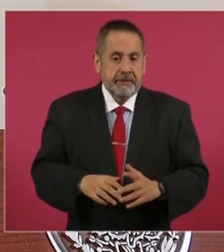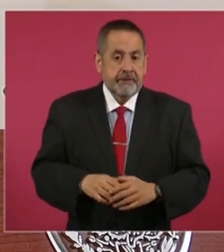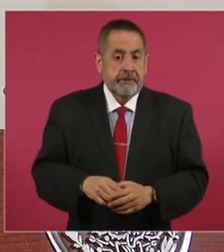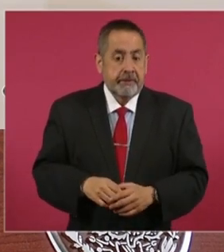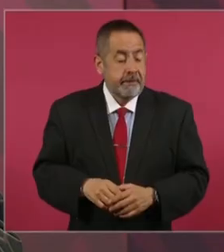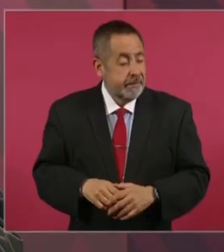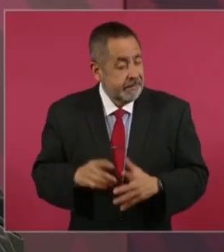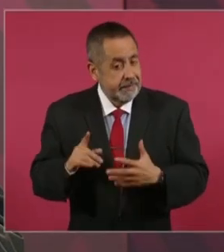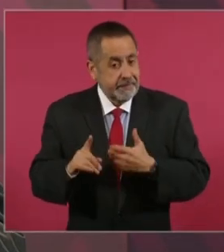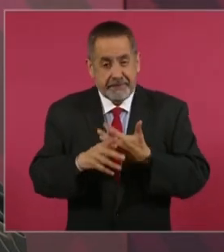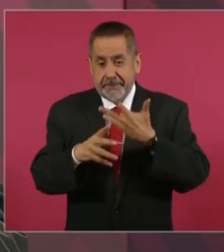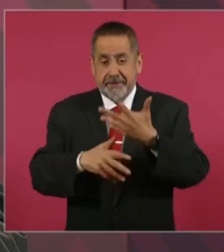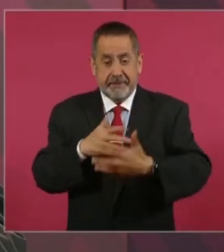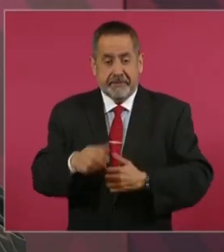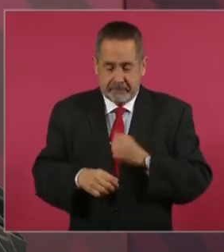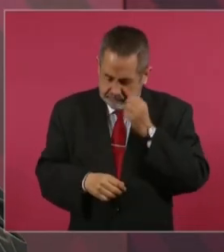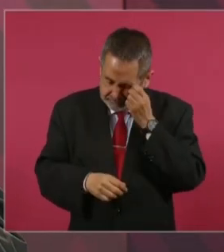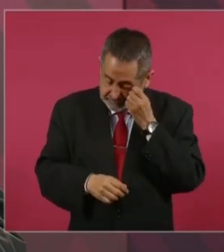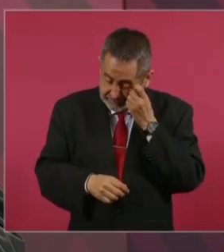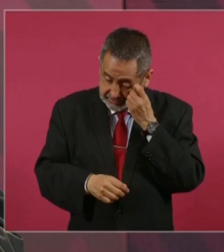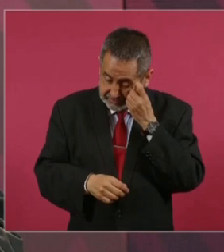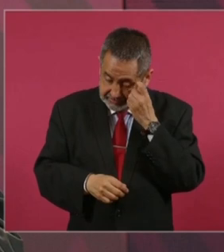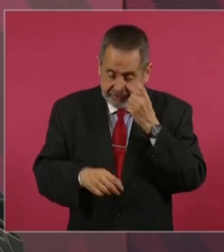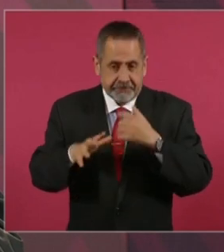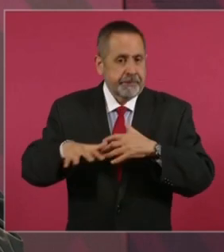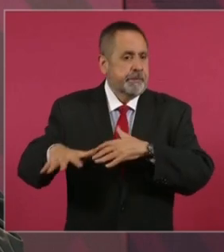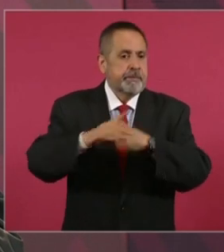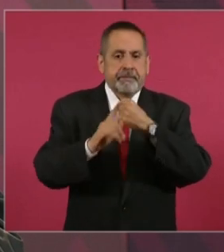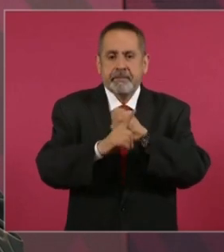Entonces, había mucha hambre.